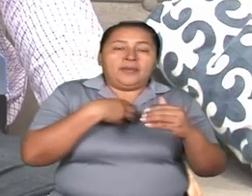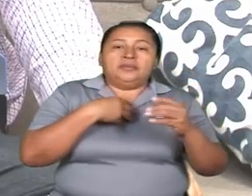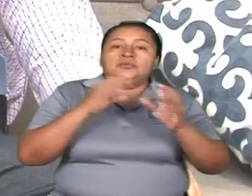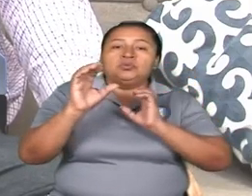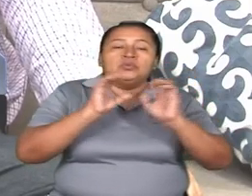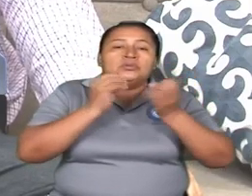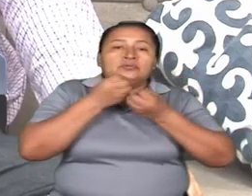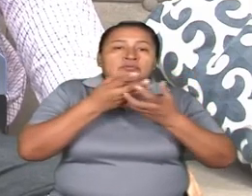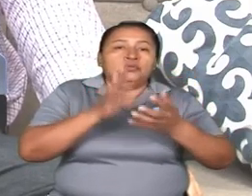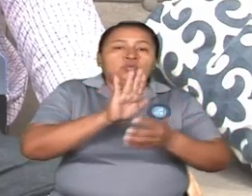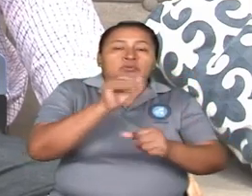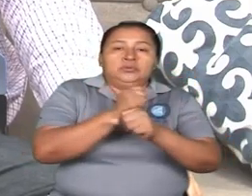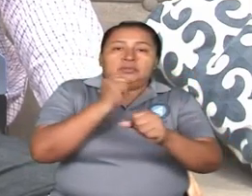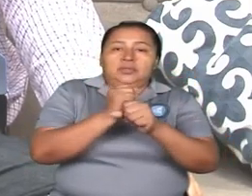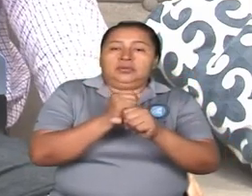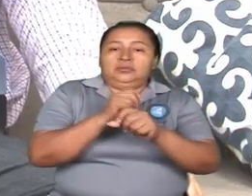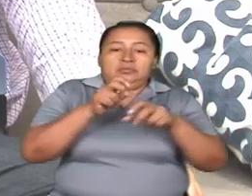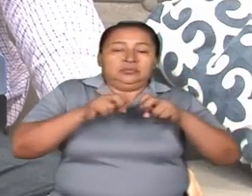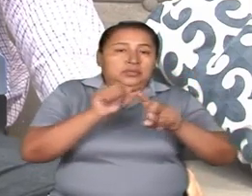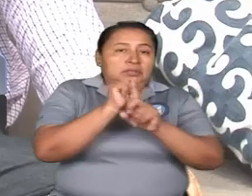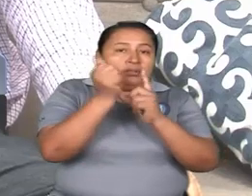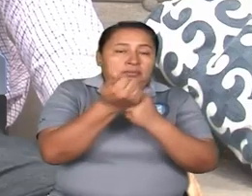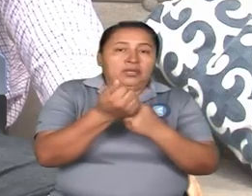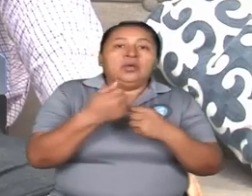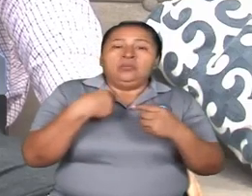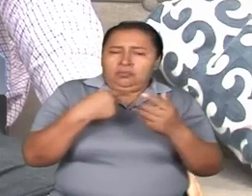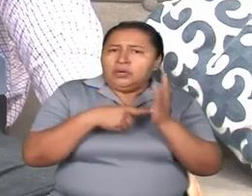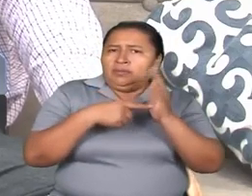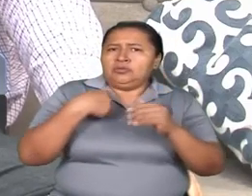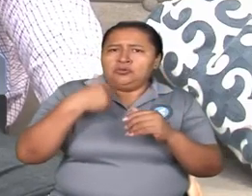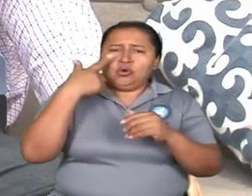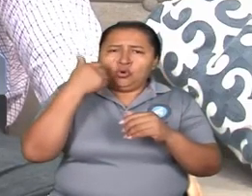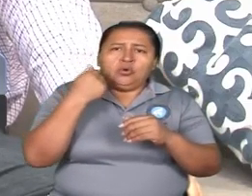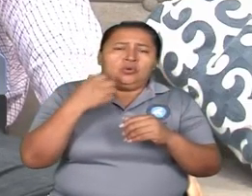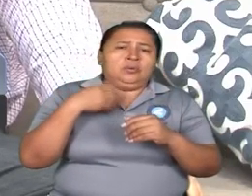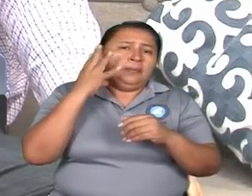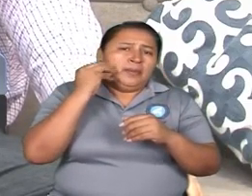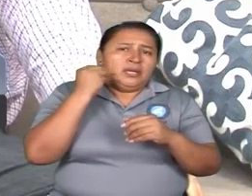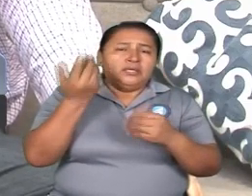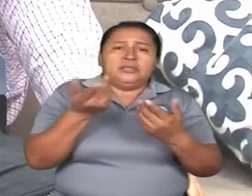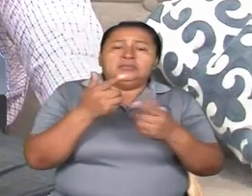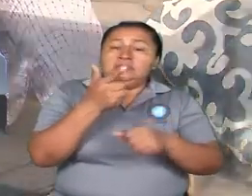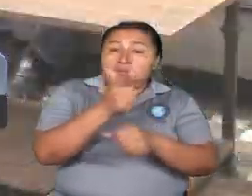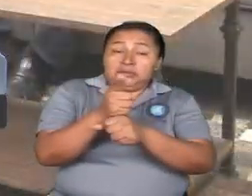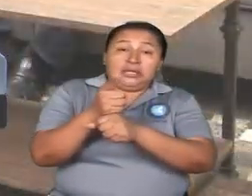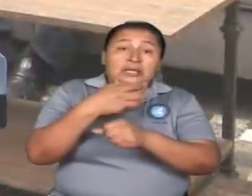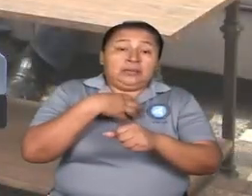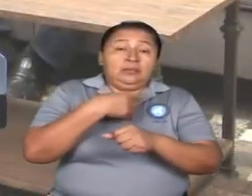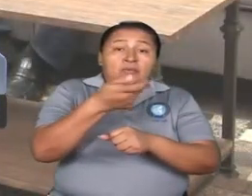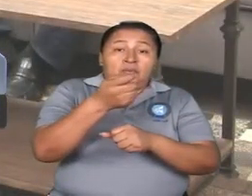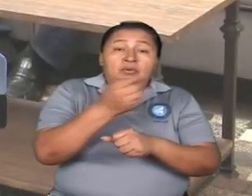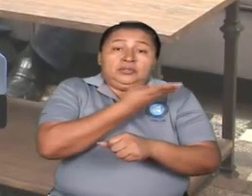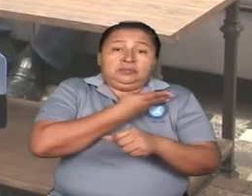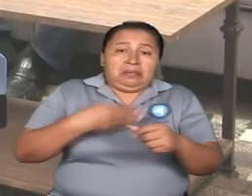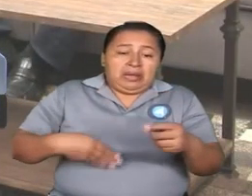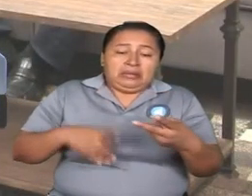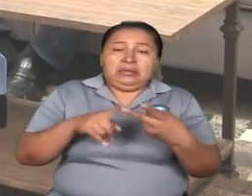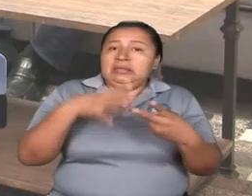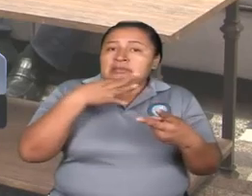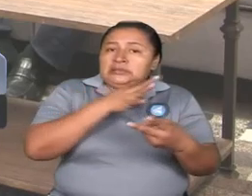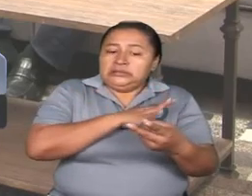su trabajo legislativo. Yo conozco, por ejemplo, experiencia del canal parlamentario de España, de Chile,